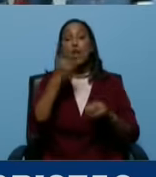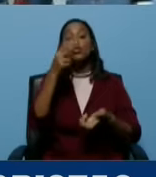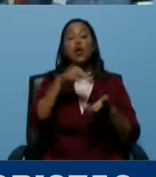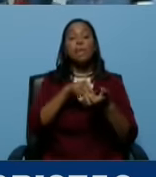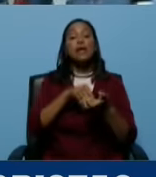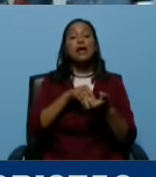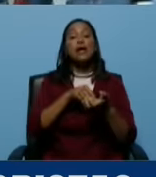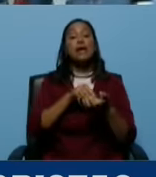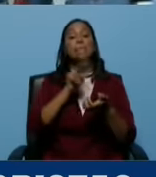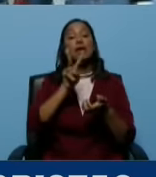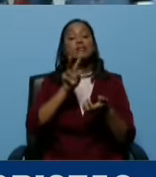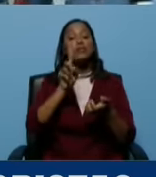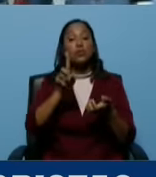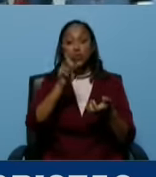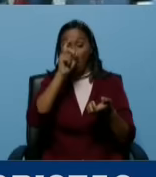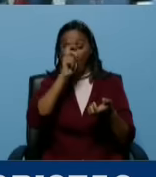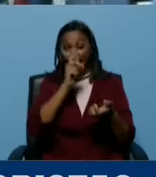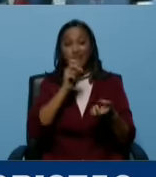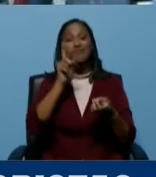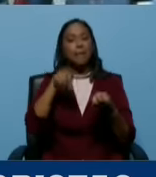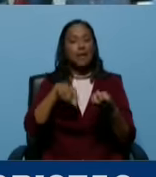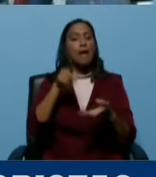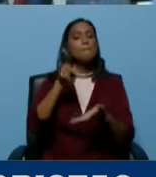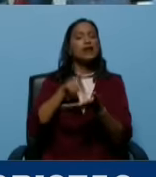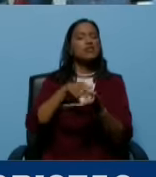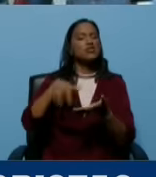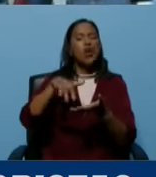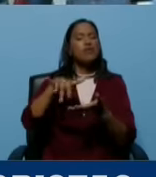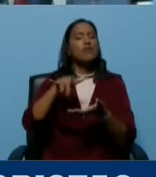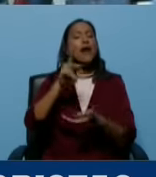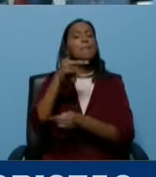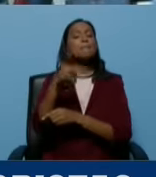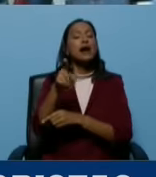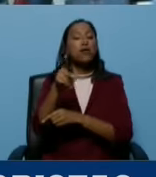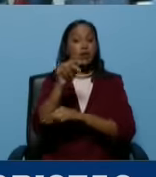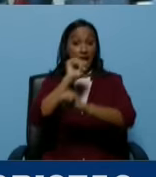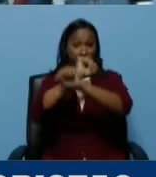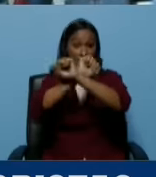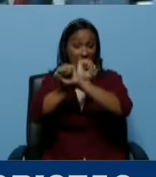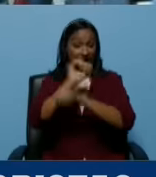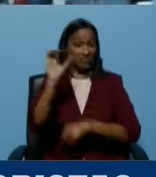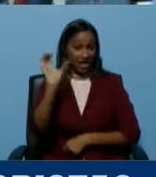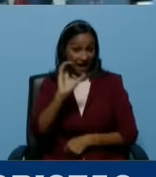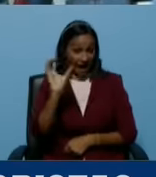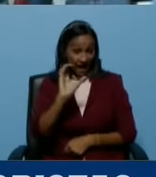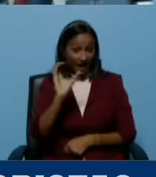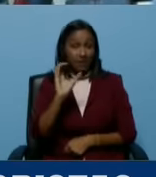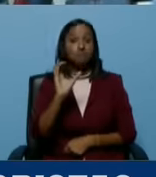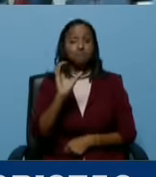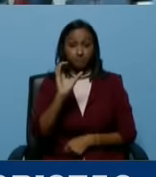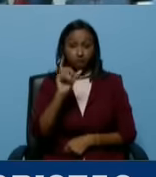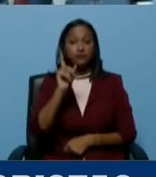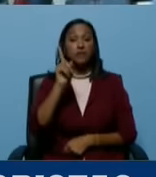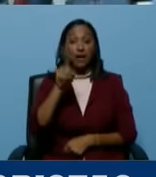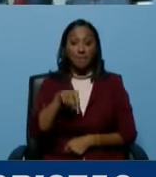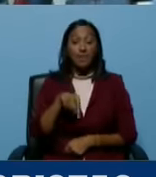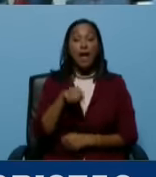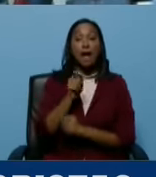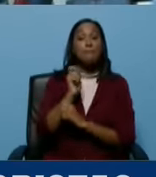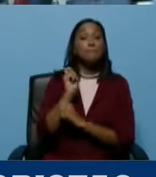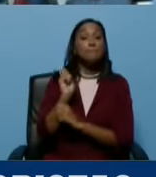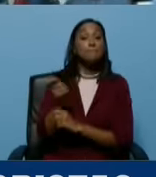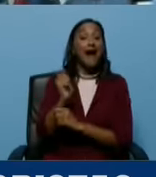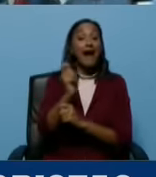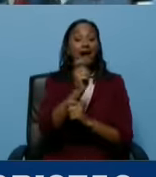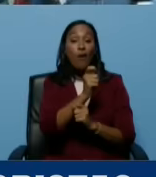delincuenciales en la parroquia La Vega de Caracas. Pero recordemos que pagó